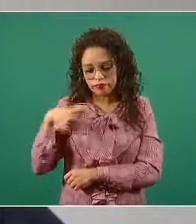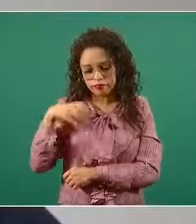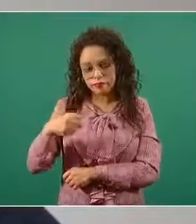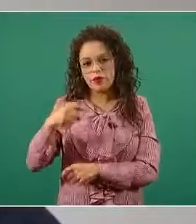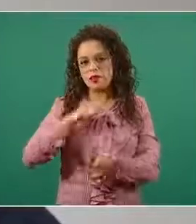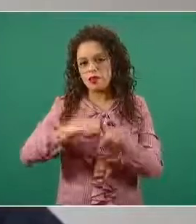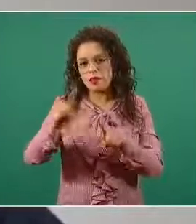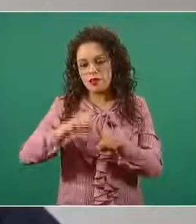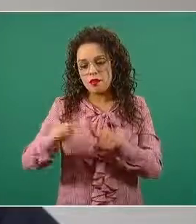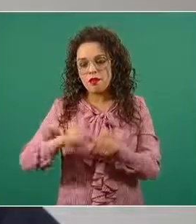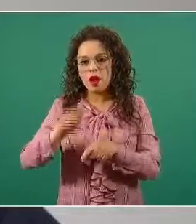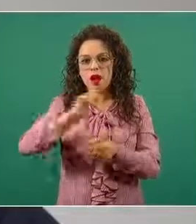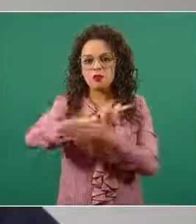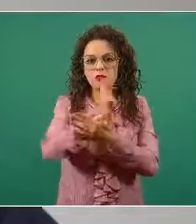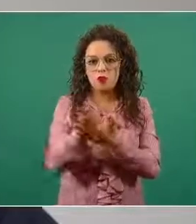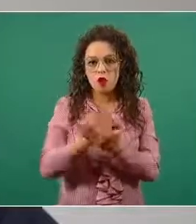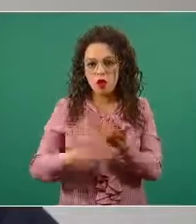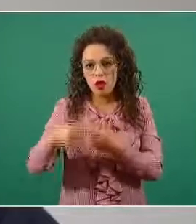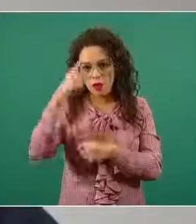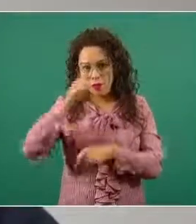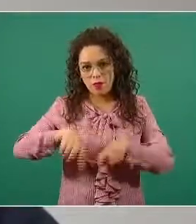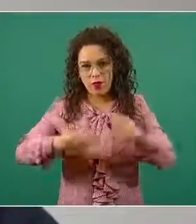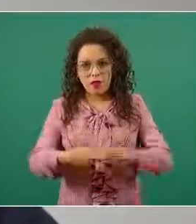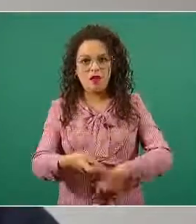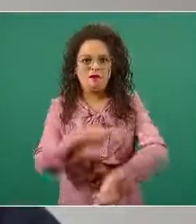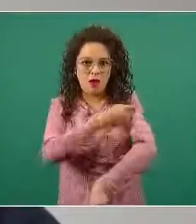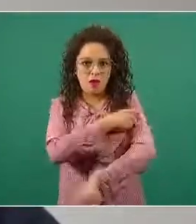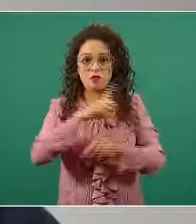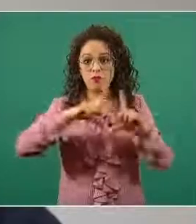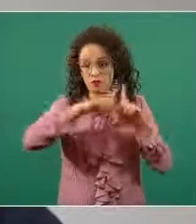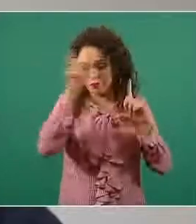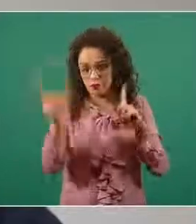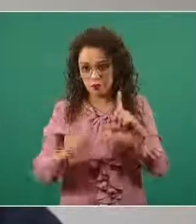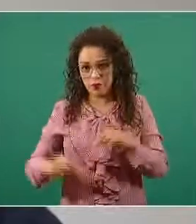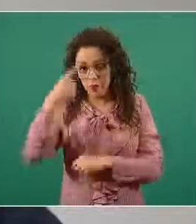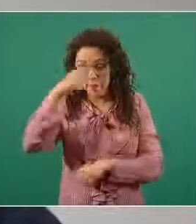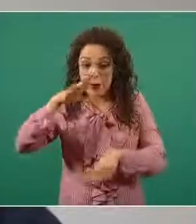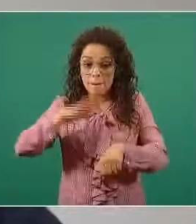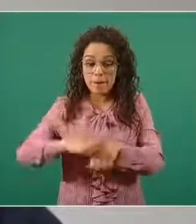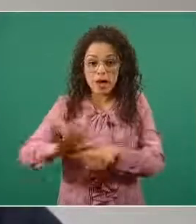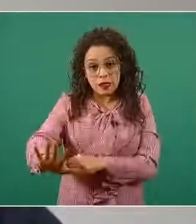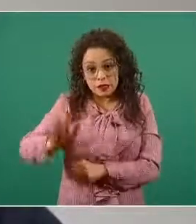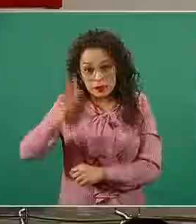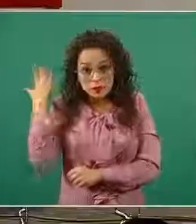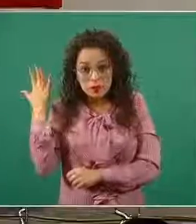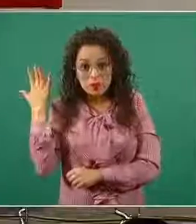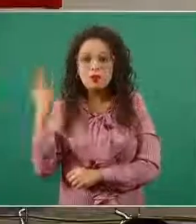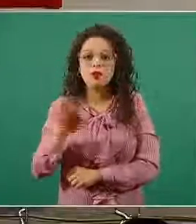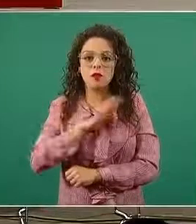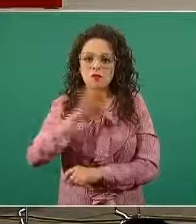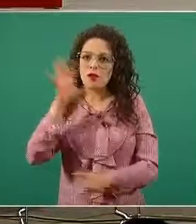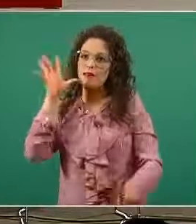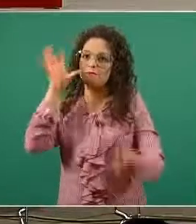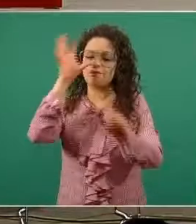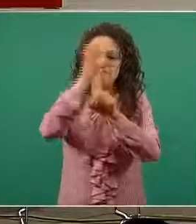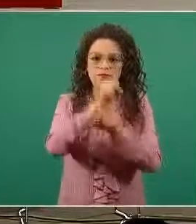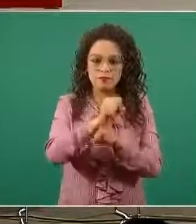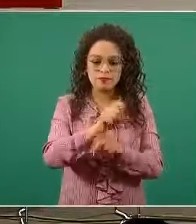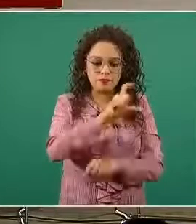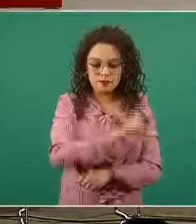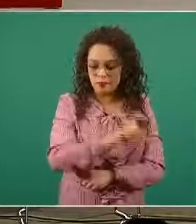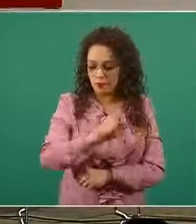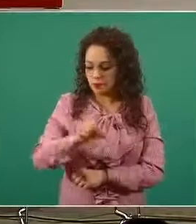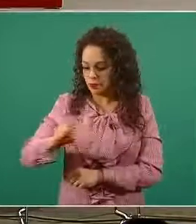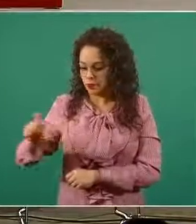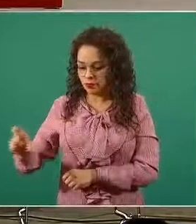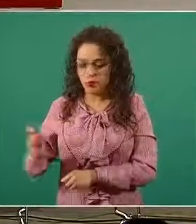y con las diferentes logísticas para en el menor tiempo posible poder llegar a la meta de las dosis que hasta el momento se